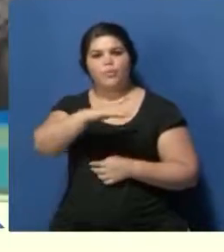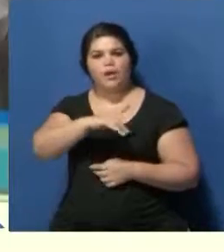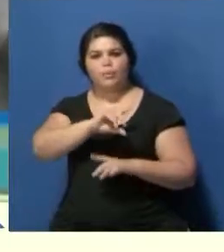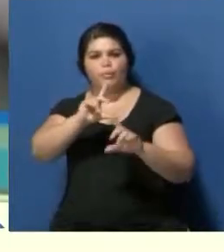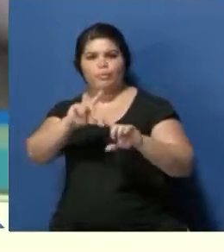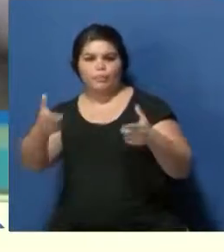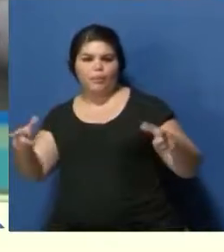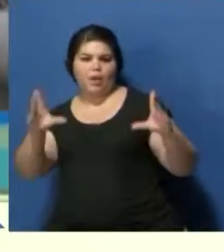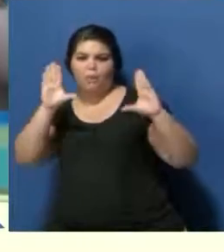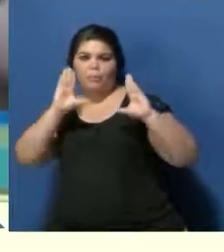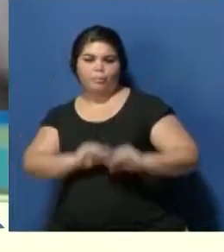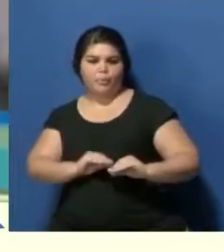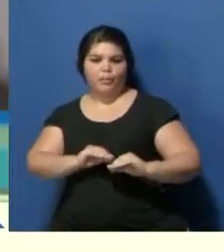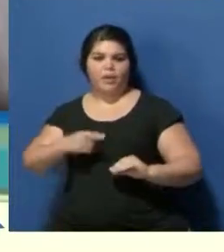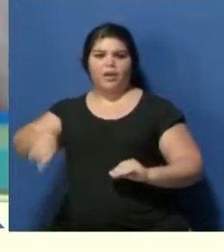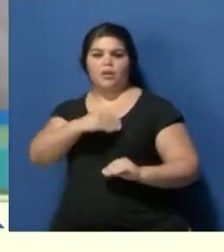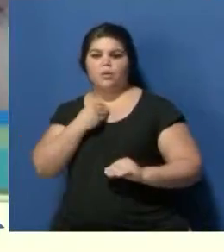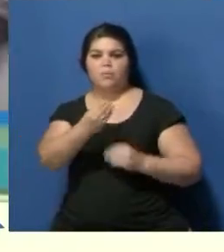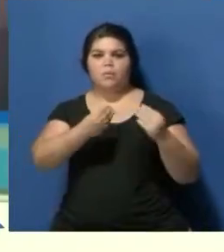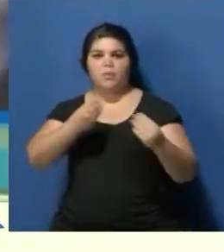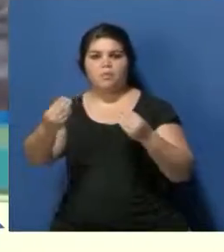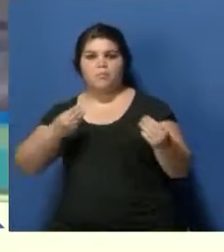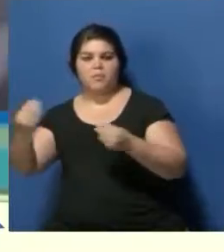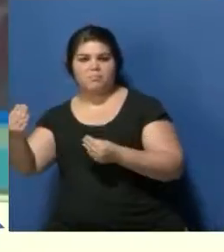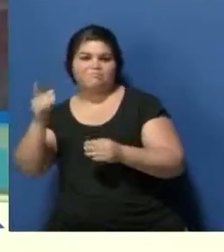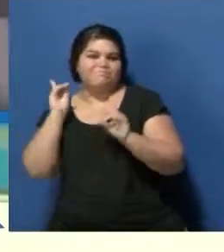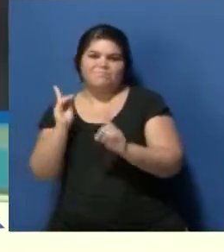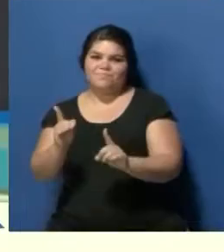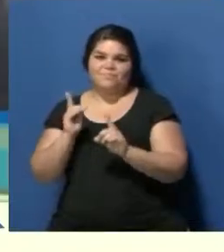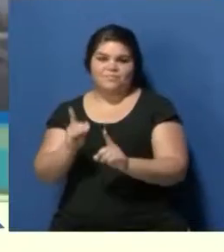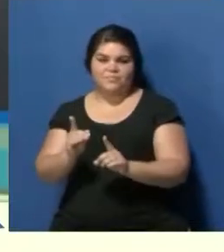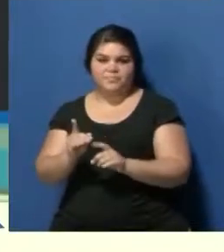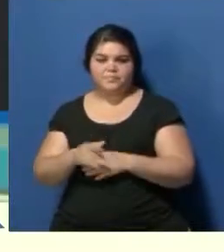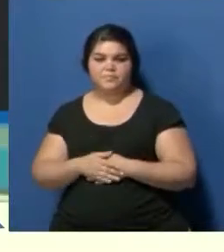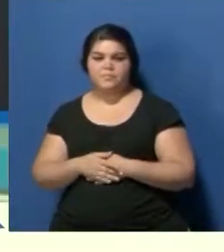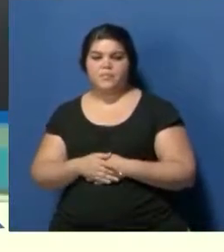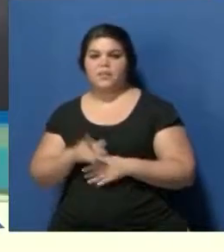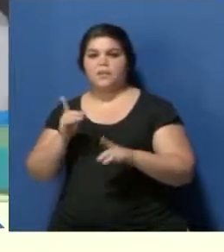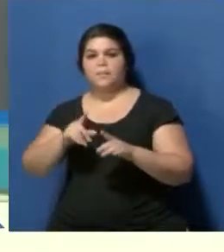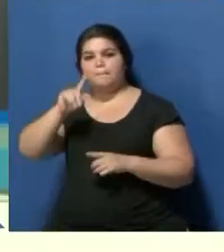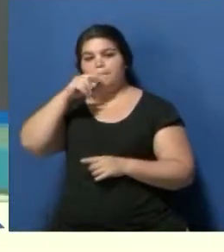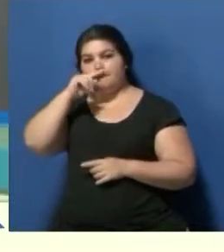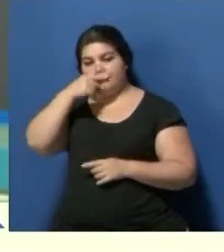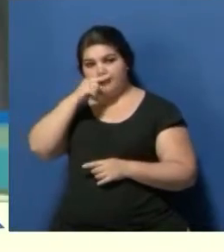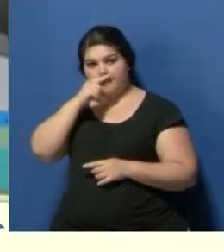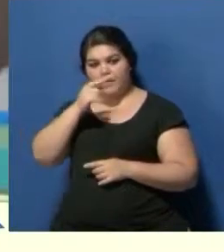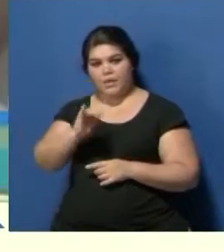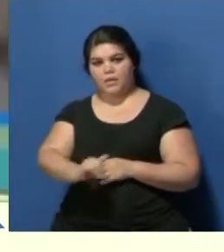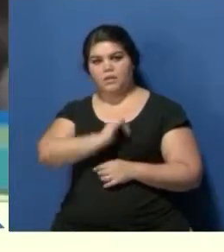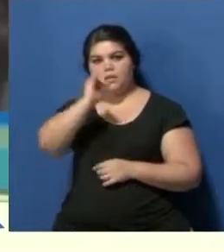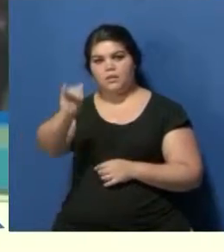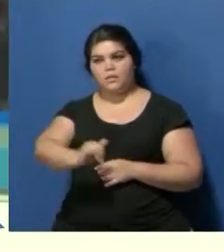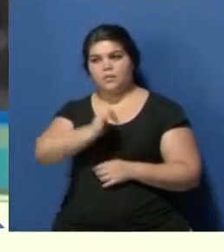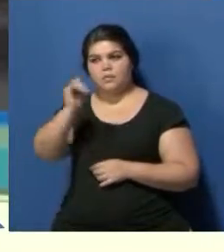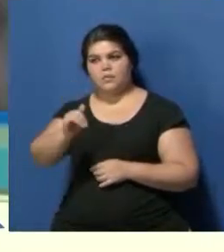del caso, la gran mayoría de los que están en esos cargos. Se dice que, por ejemplo, el gobierno de Macri viene y saca la retención a las